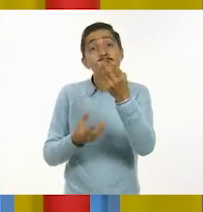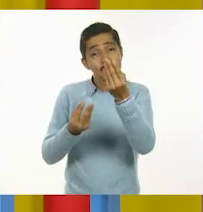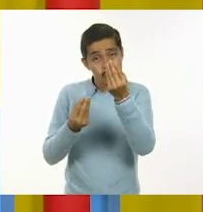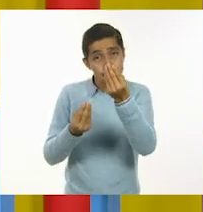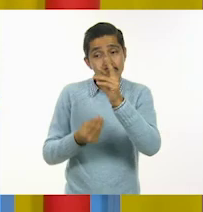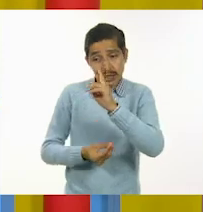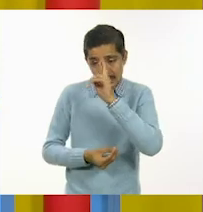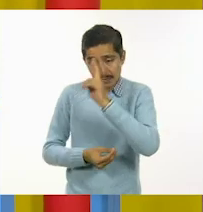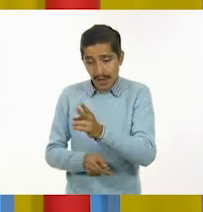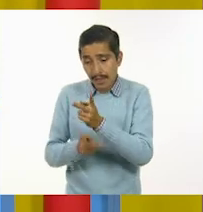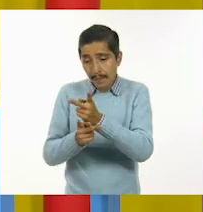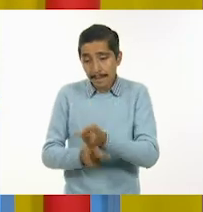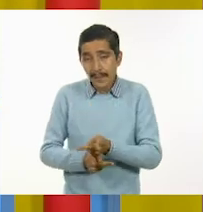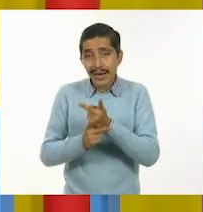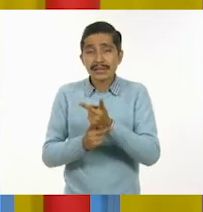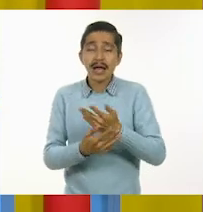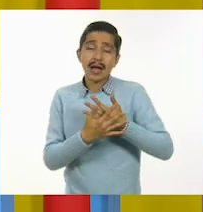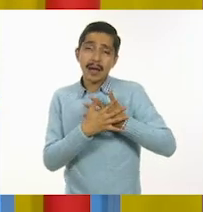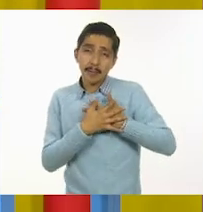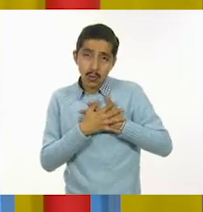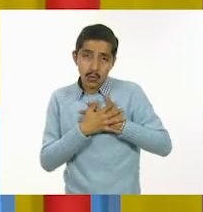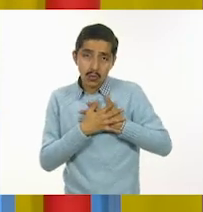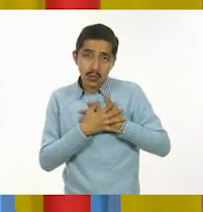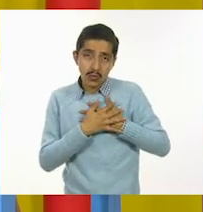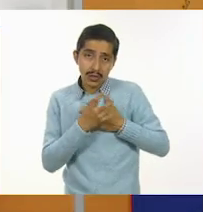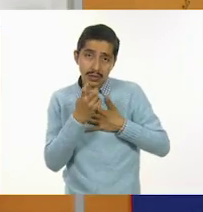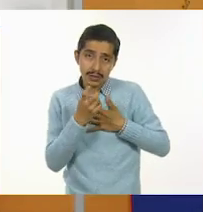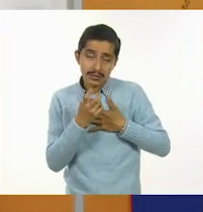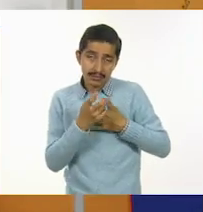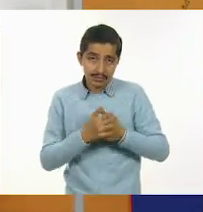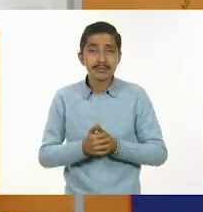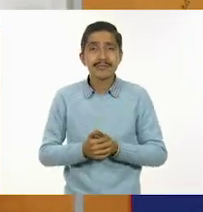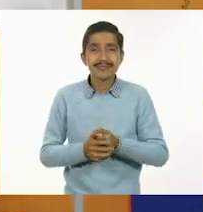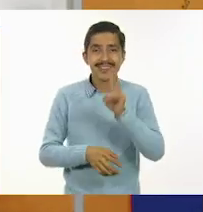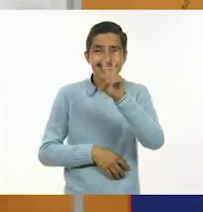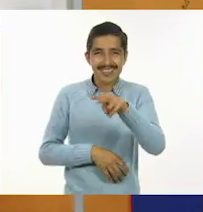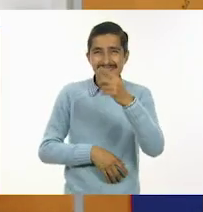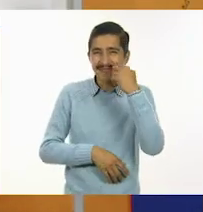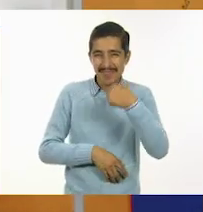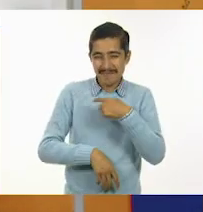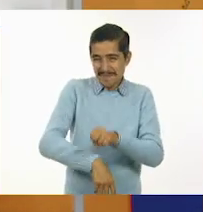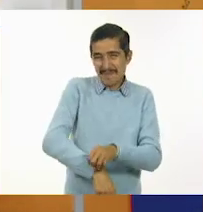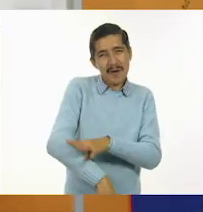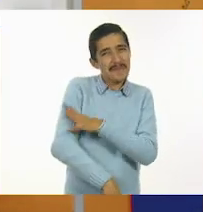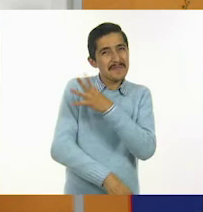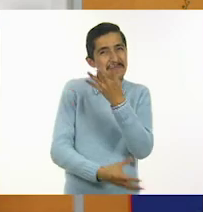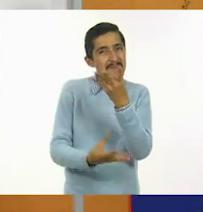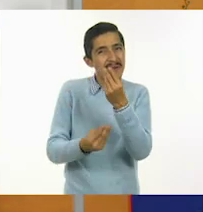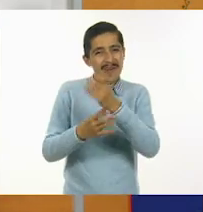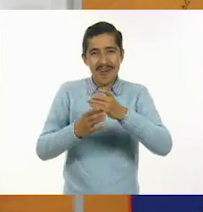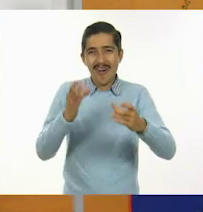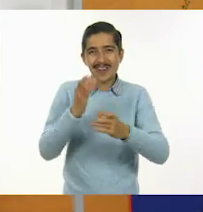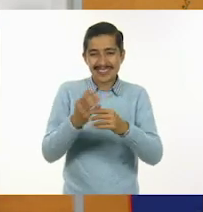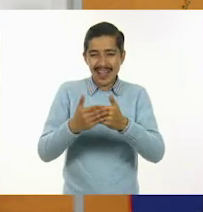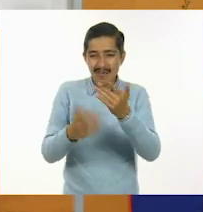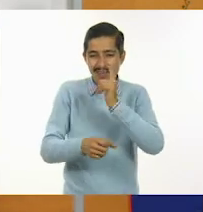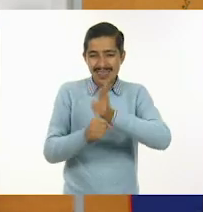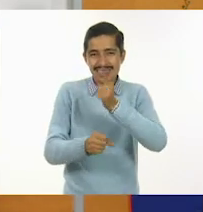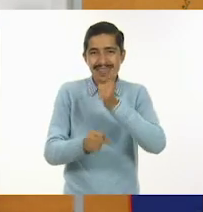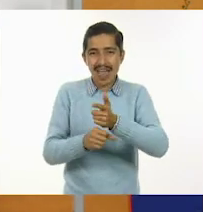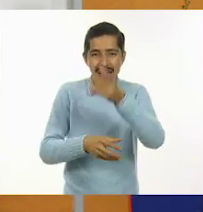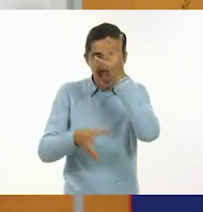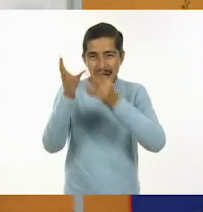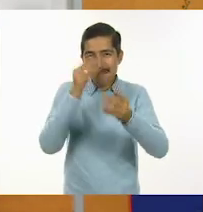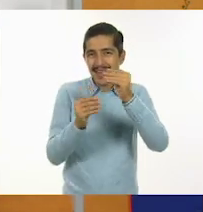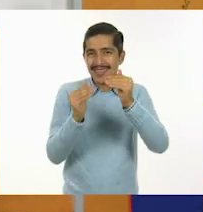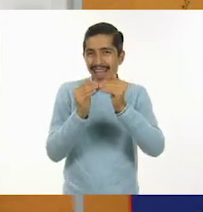respeto, paciencia y amor. Y amor, claro. Fíjate que a mí me emociona todas estas cosas que hemos estado descubriendo aquí en Aprende en Casa, que